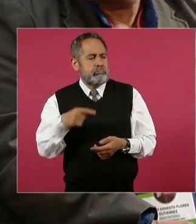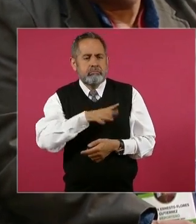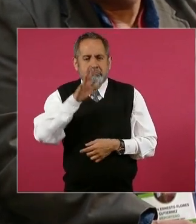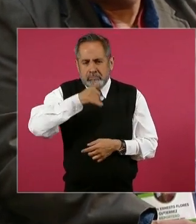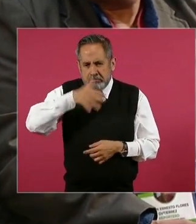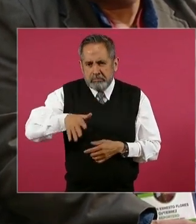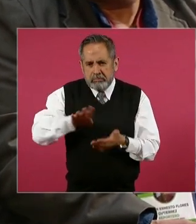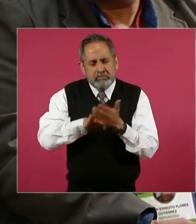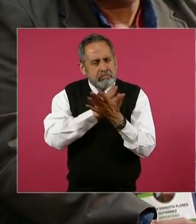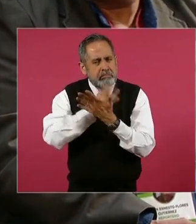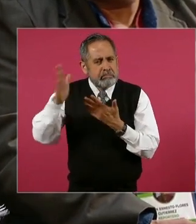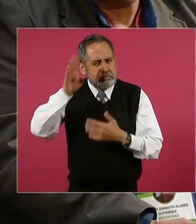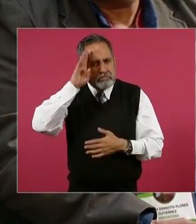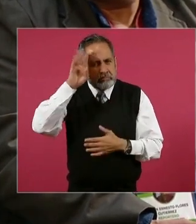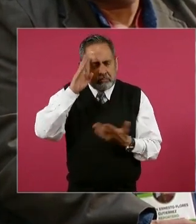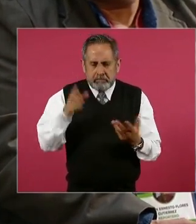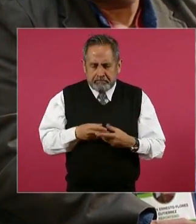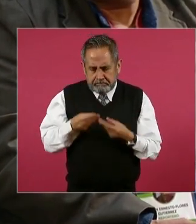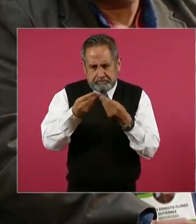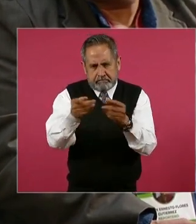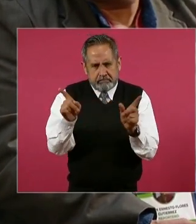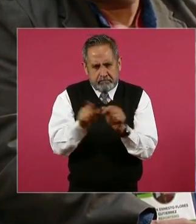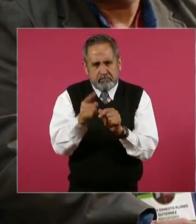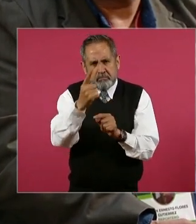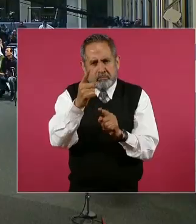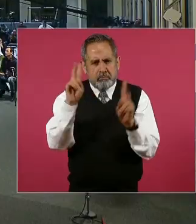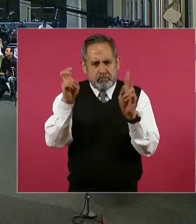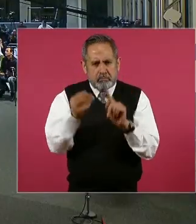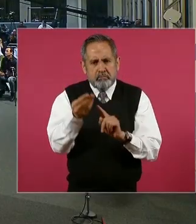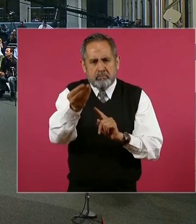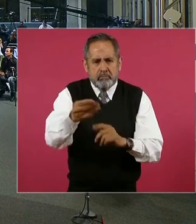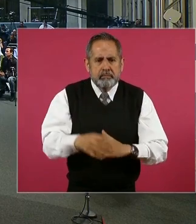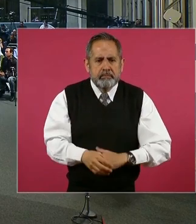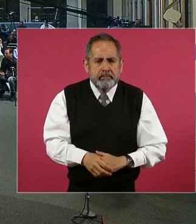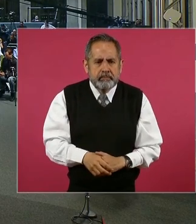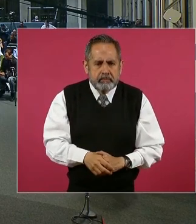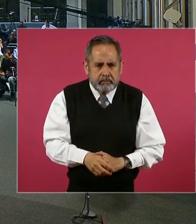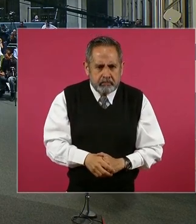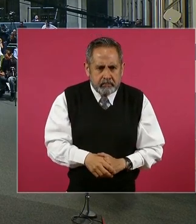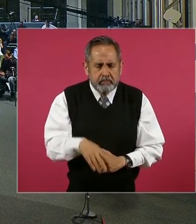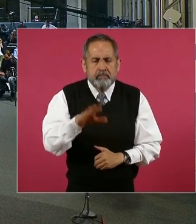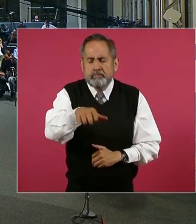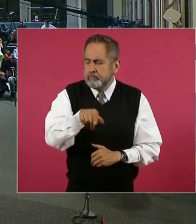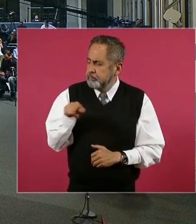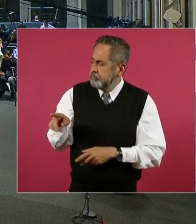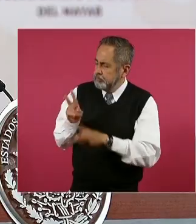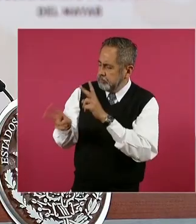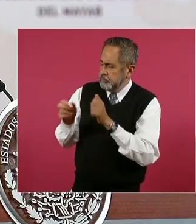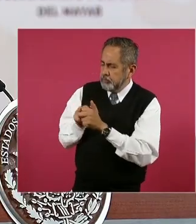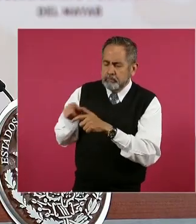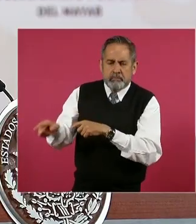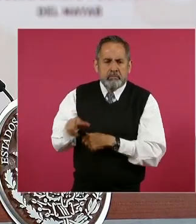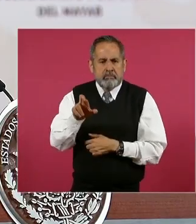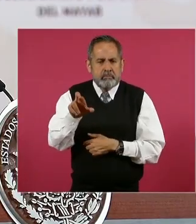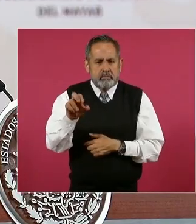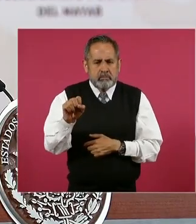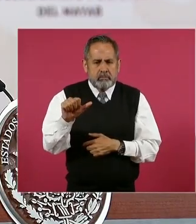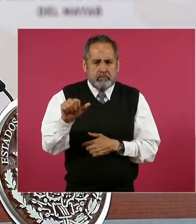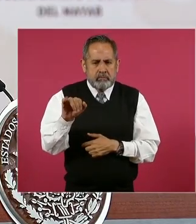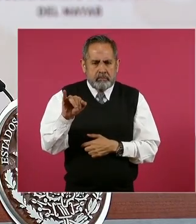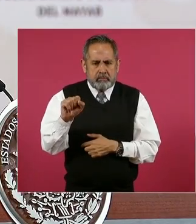totalmente desproporcionada ese sería uno de los temas que lo que lo atienda este rosa